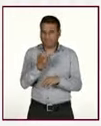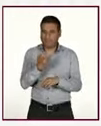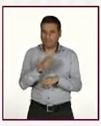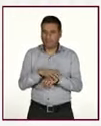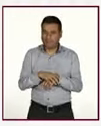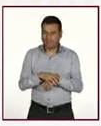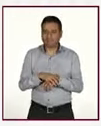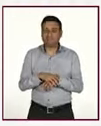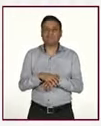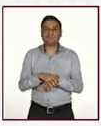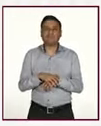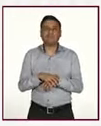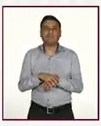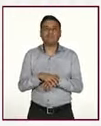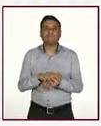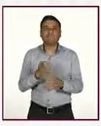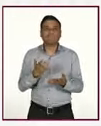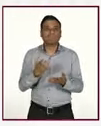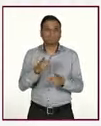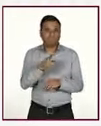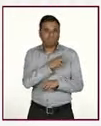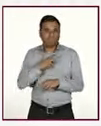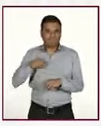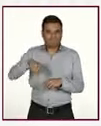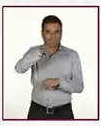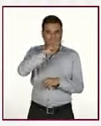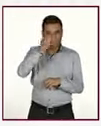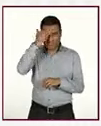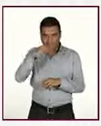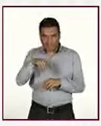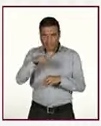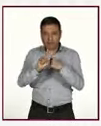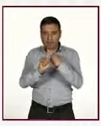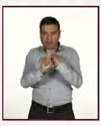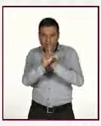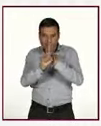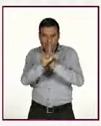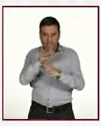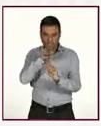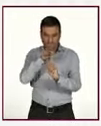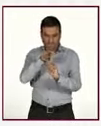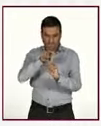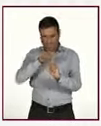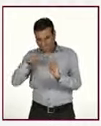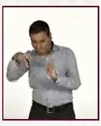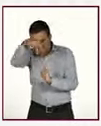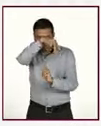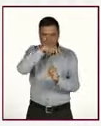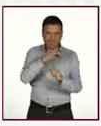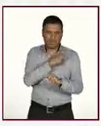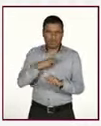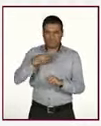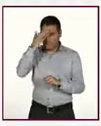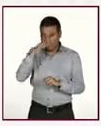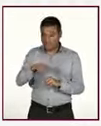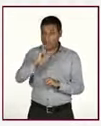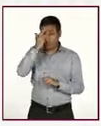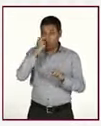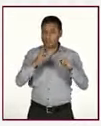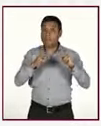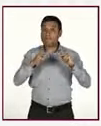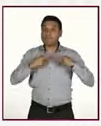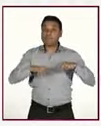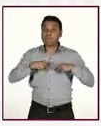a hacer una visión 360 de la problemática. No todos los usuarios de sustancias son